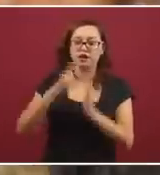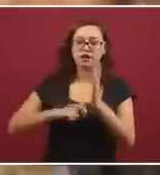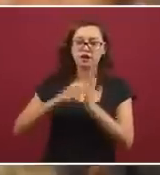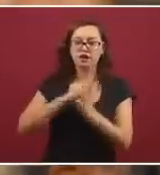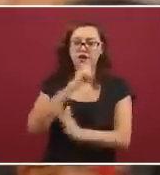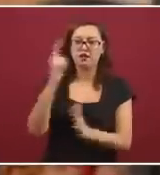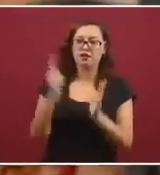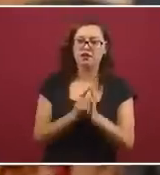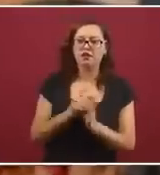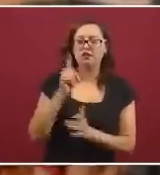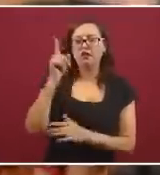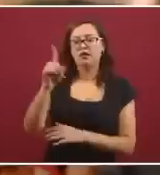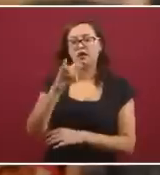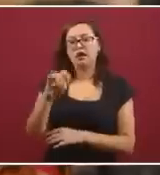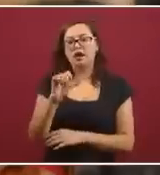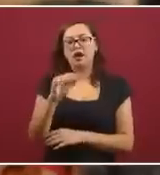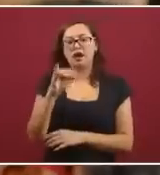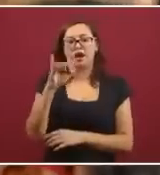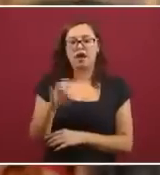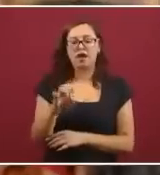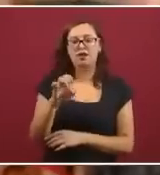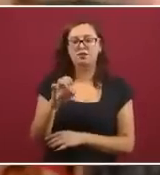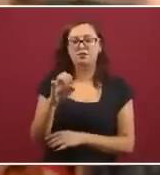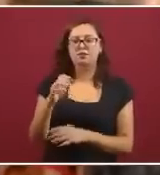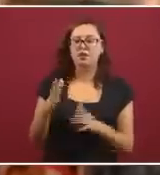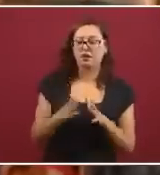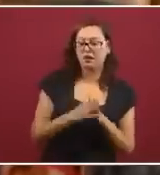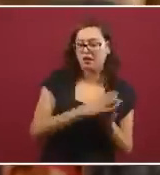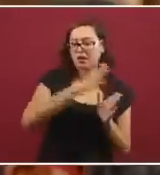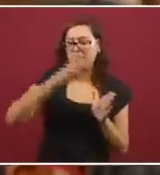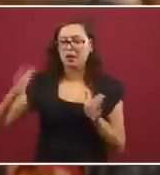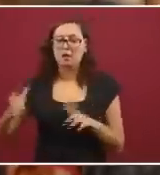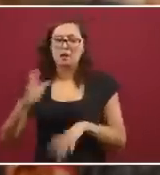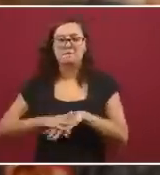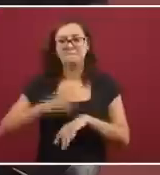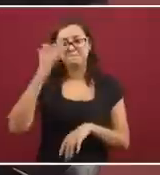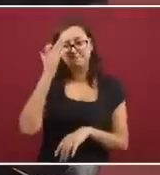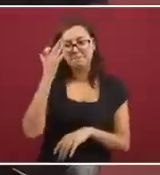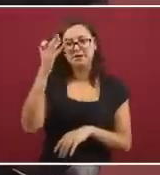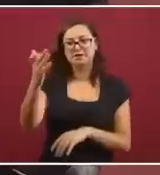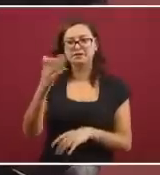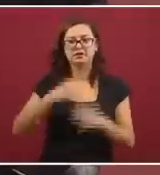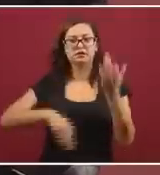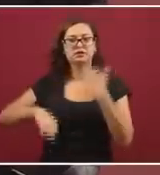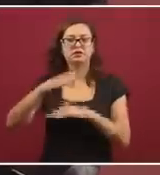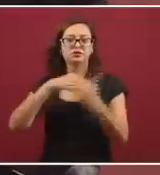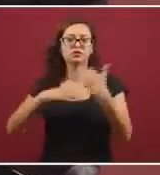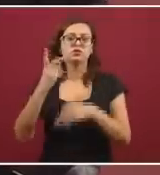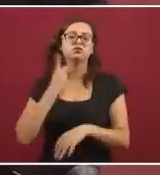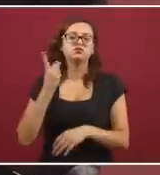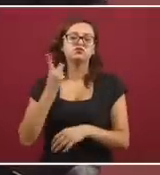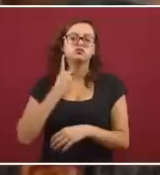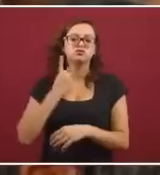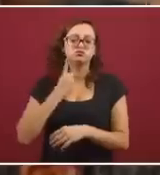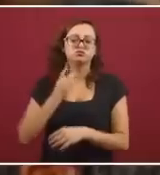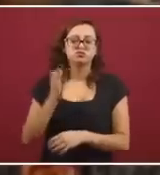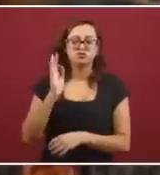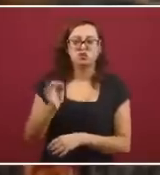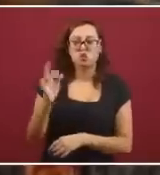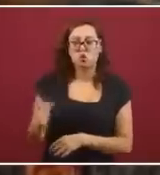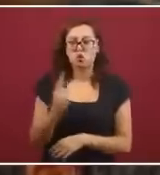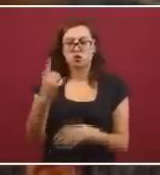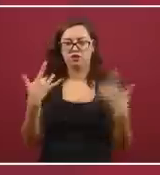periodo de gobierno de 2 a 5 años con los votos pues prácticamente de todos los diputados locales solamente una